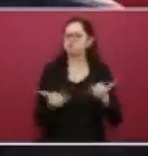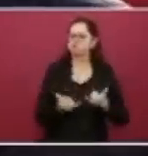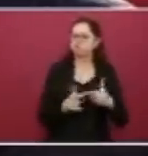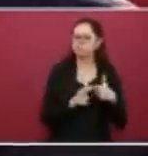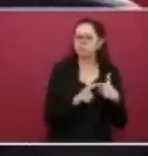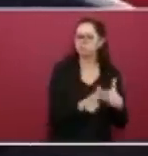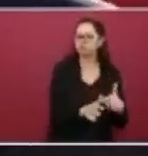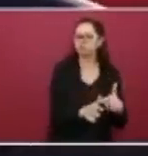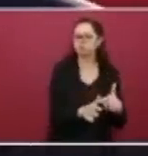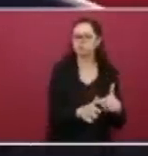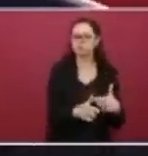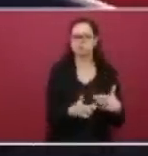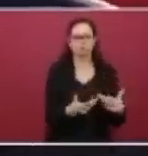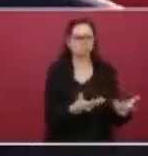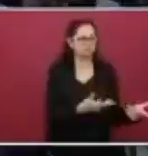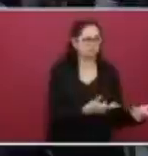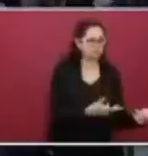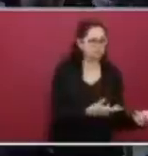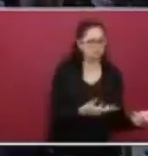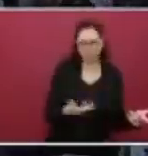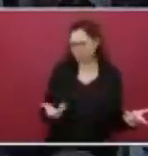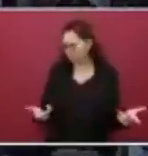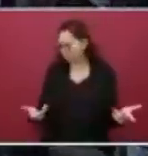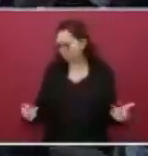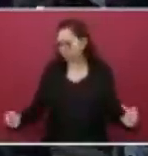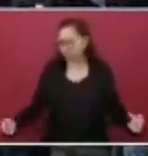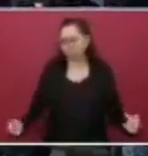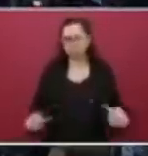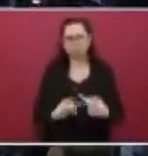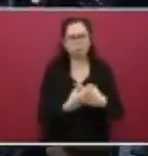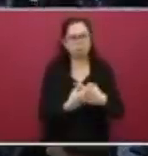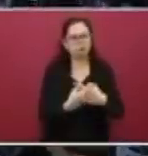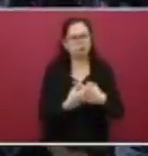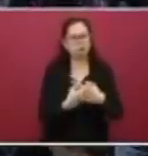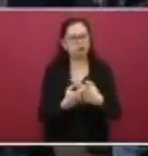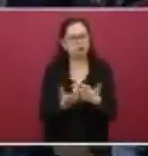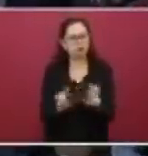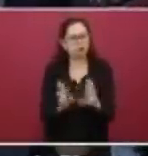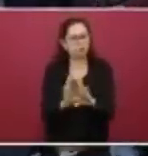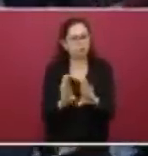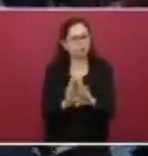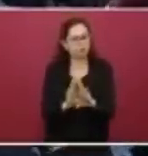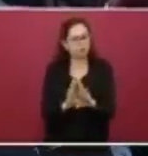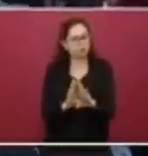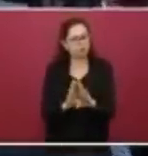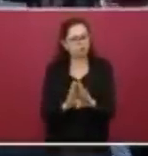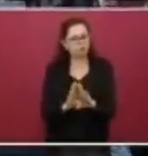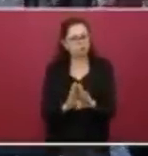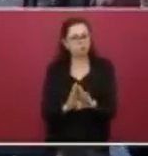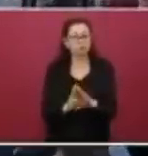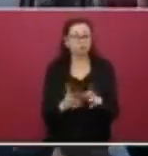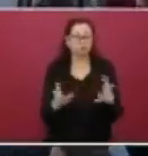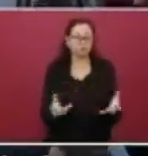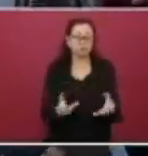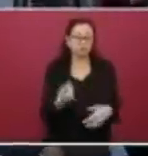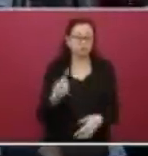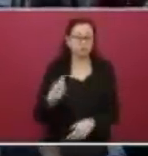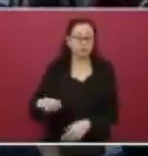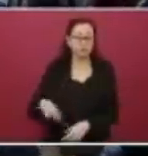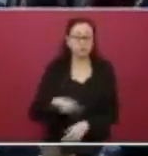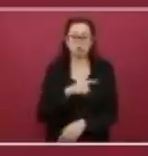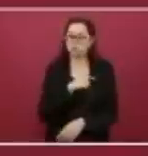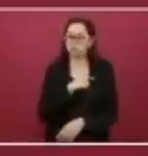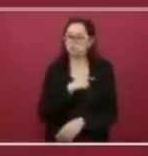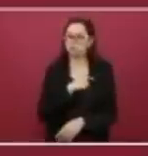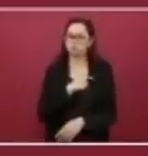qué tienen que ver ellos con este otro grupo por lo que a nosotros corresponde estamos